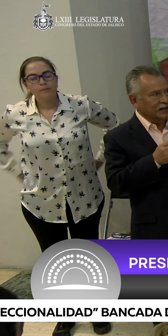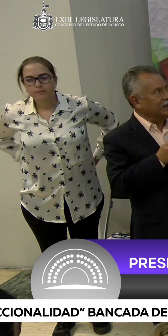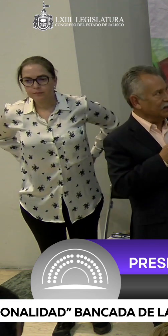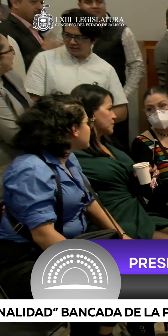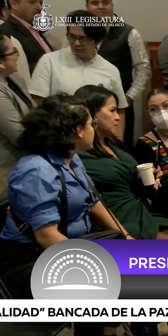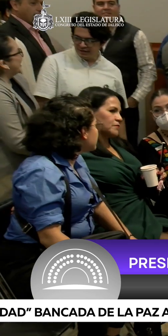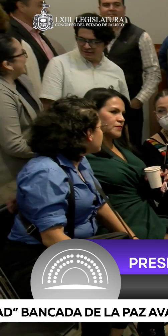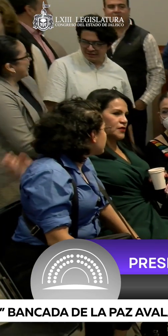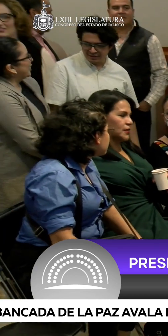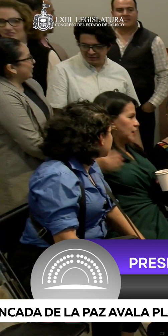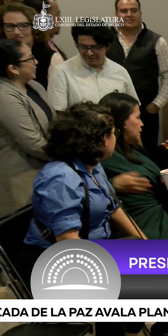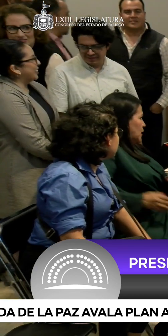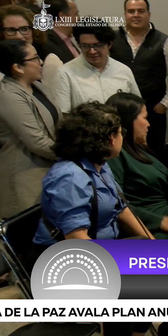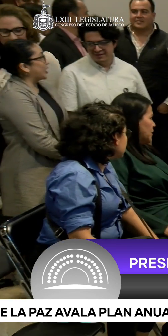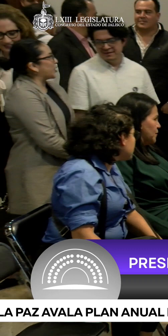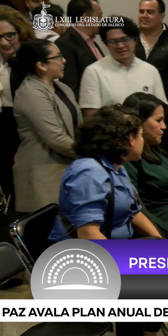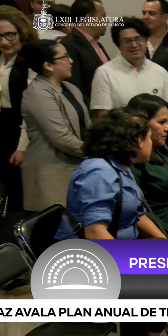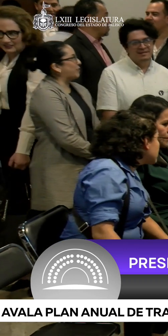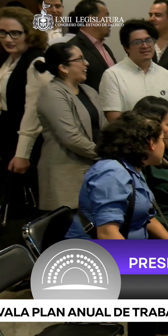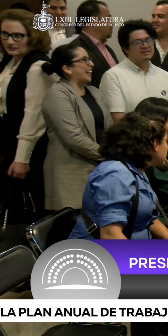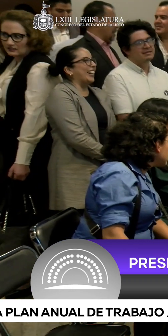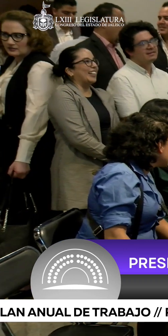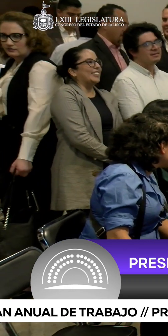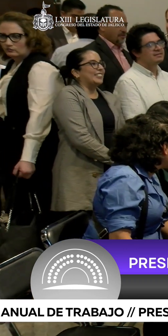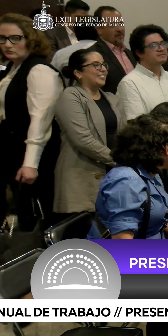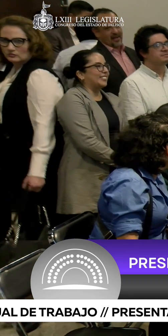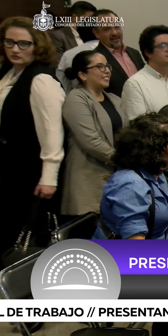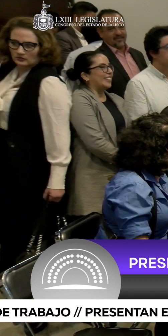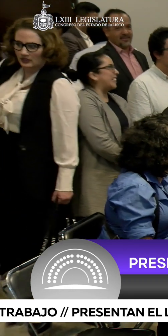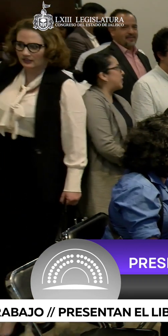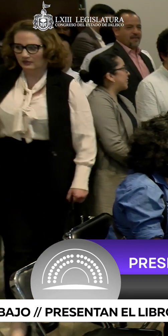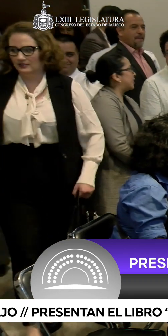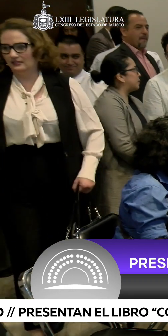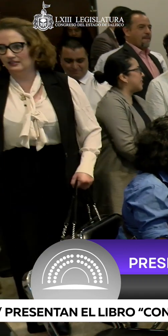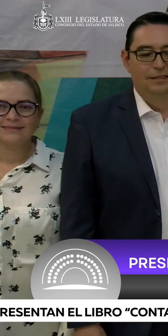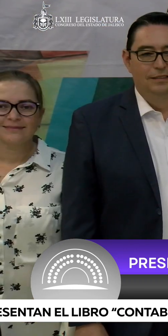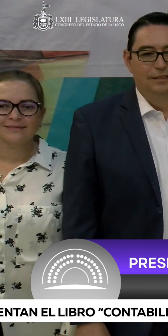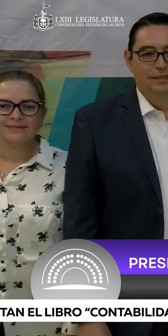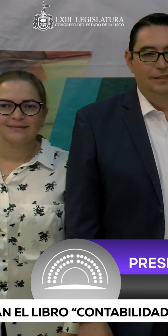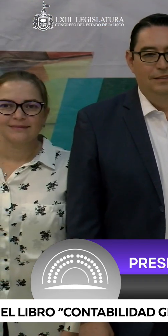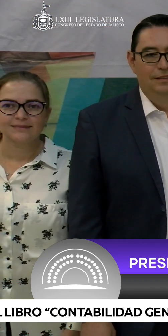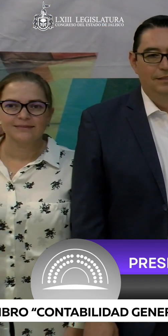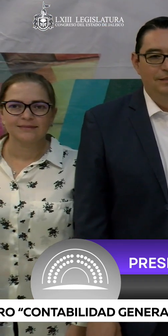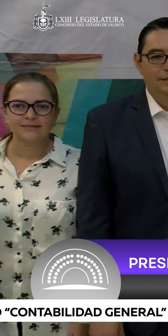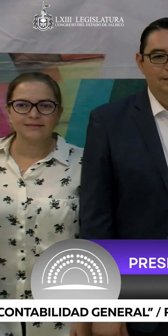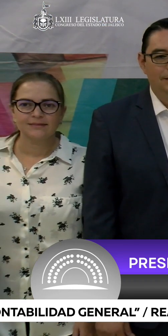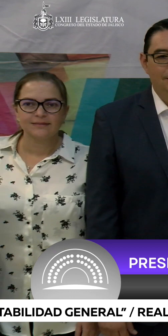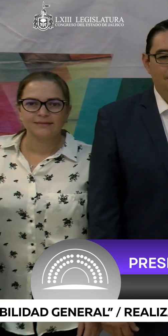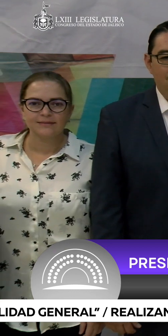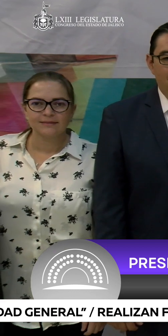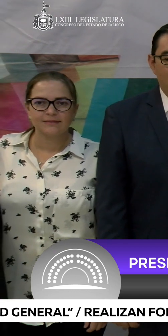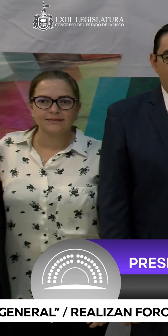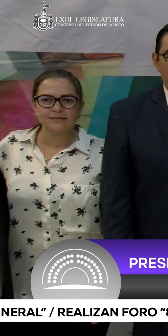Centro Universitario de Ciencias Económico-Administrativas, UCEA, realizado por diversos autores con el objetivo de crear nuevas herramientas